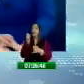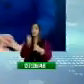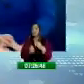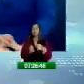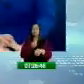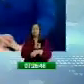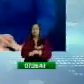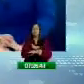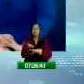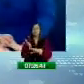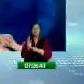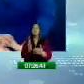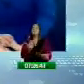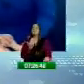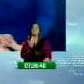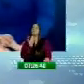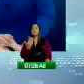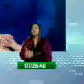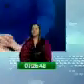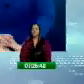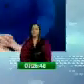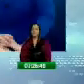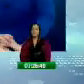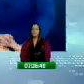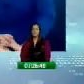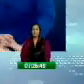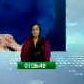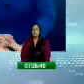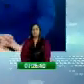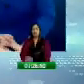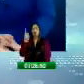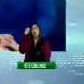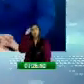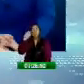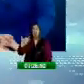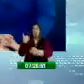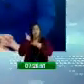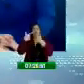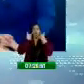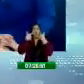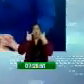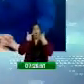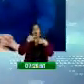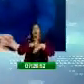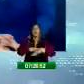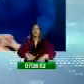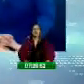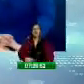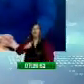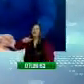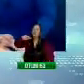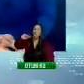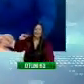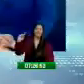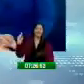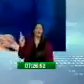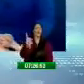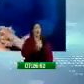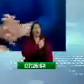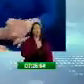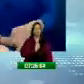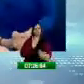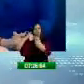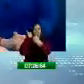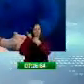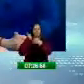lo ha señalado en numerosas entrevistas, esta no es solamente una responsabilidad del gobierno y del Estado ecuatoriano, sino también de cada ciudadano.